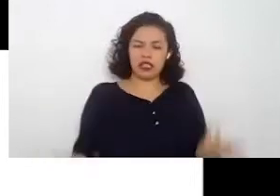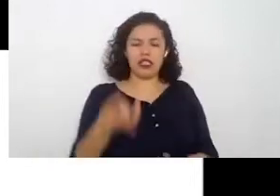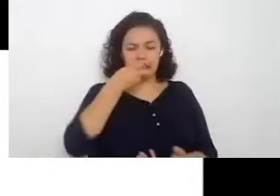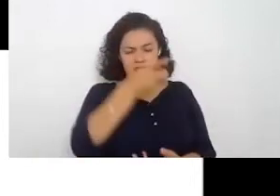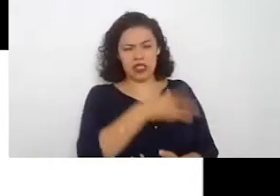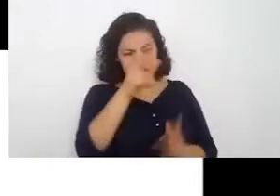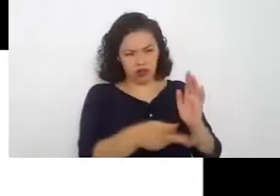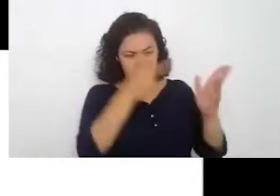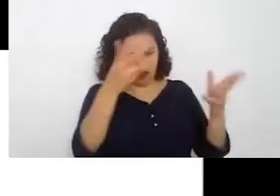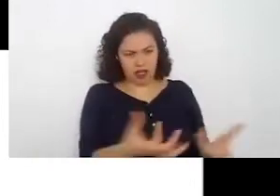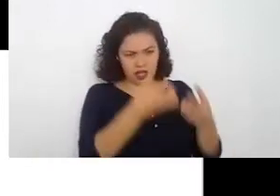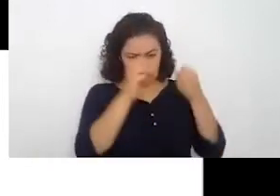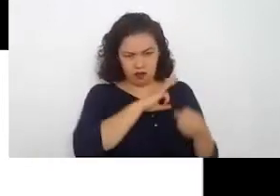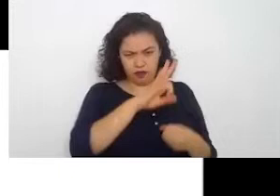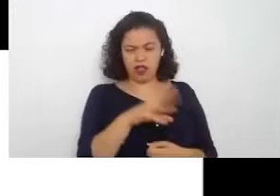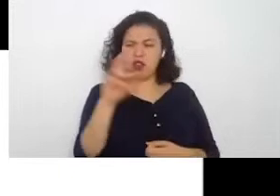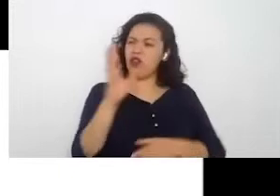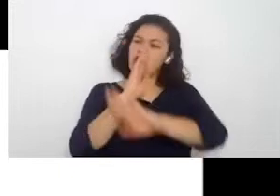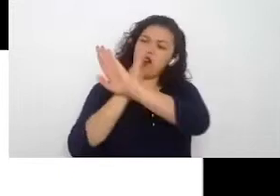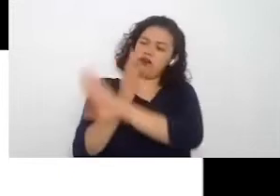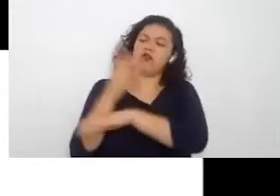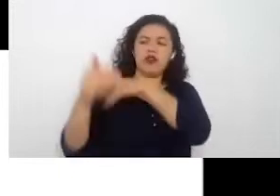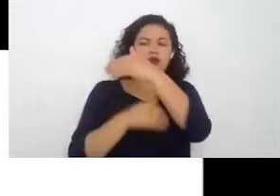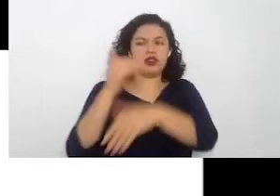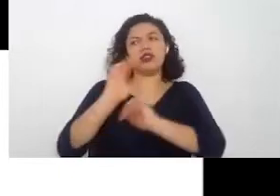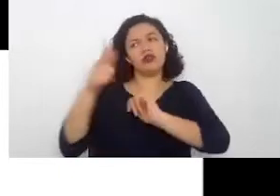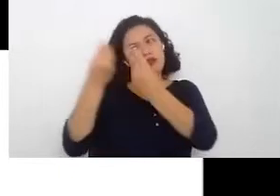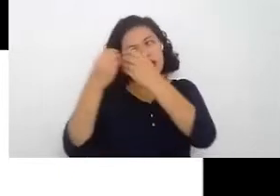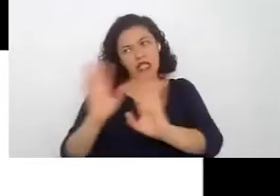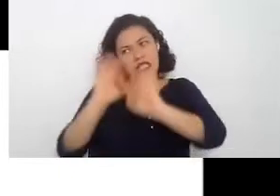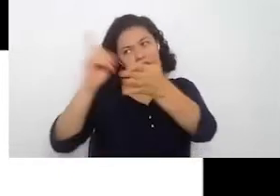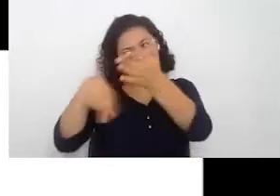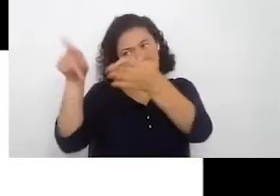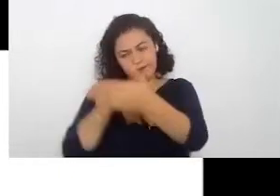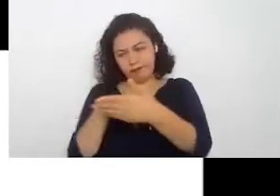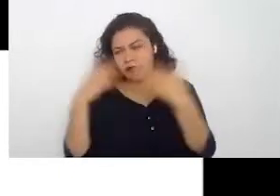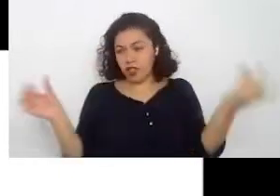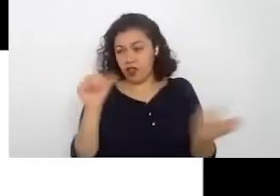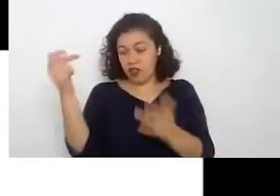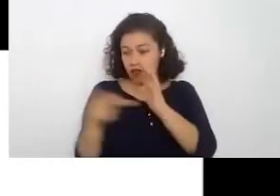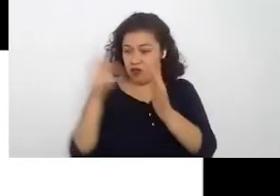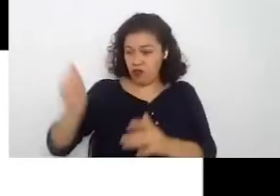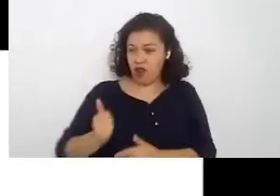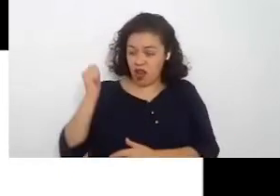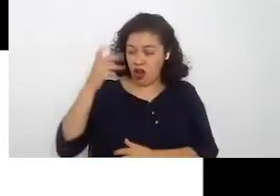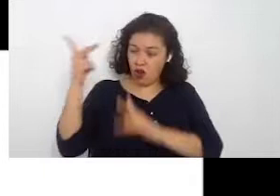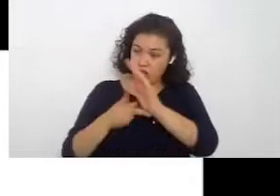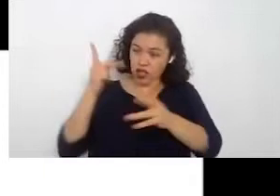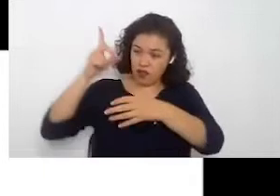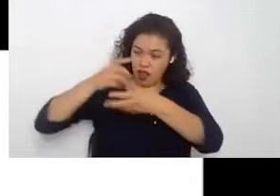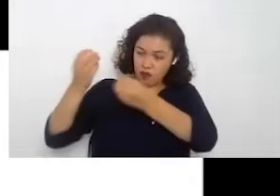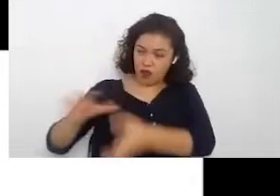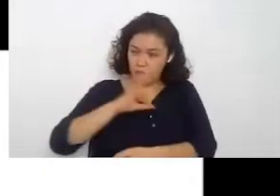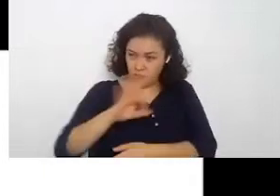otras regulaciones en donde nos dice ya el proceso de que ya la perdiste, se cancela y no hay forma de que la